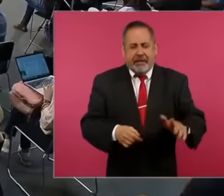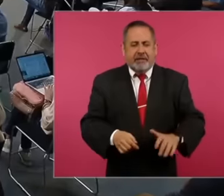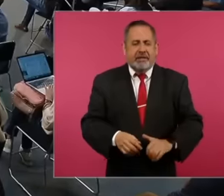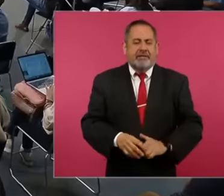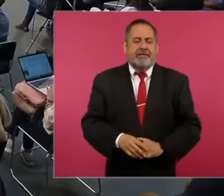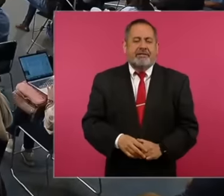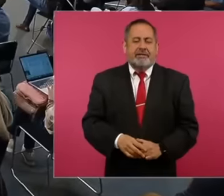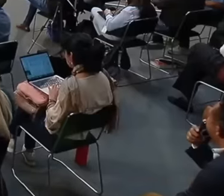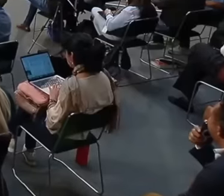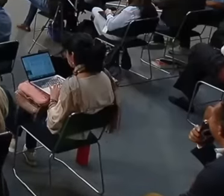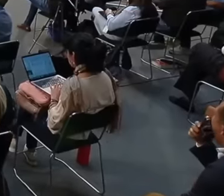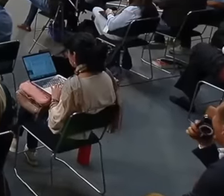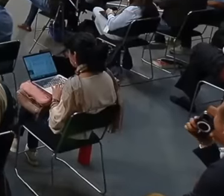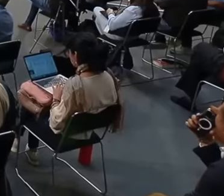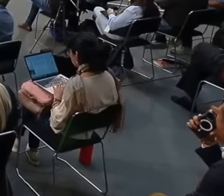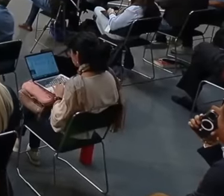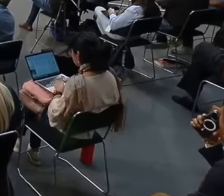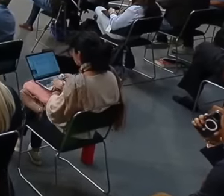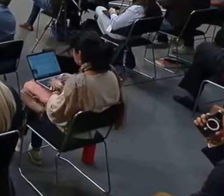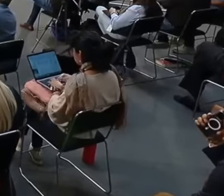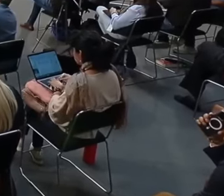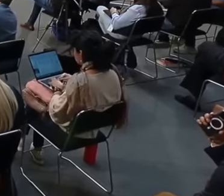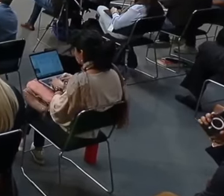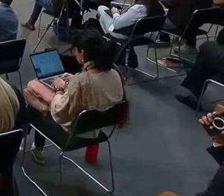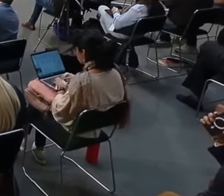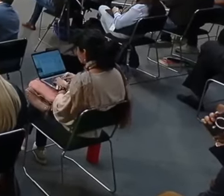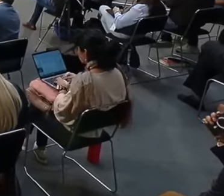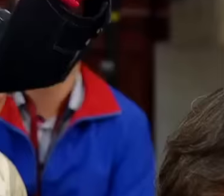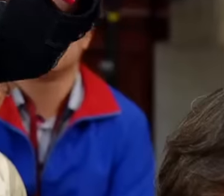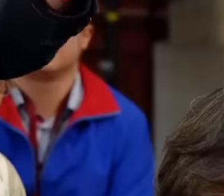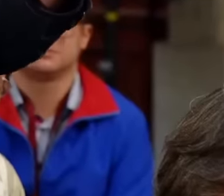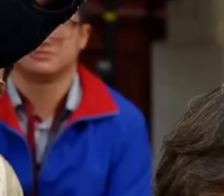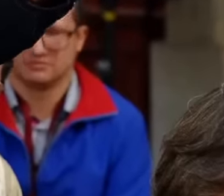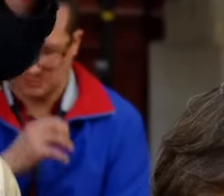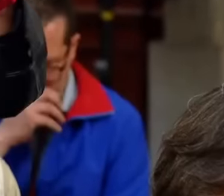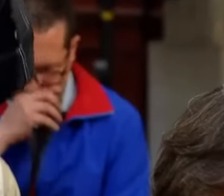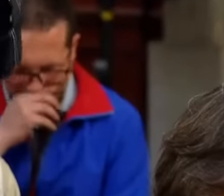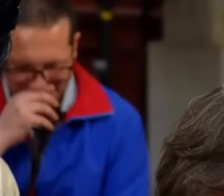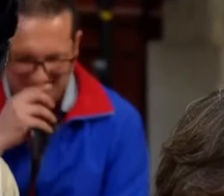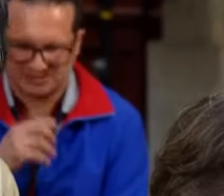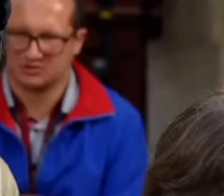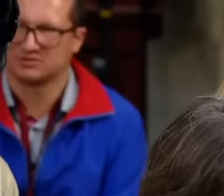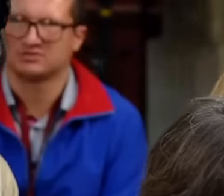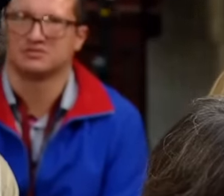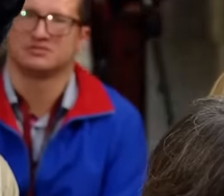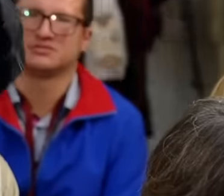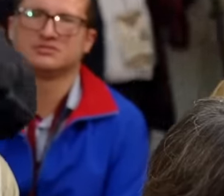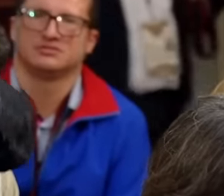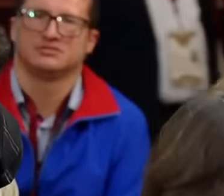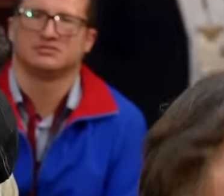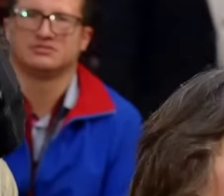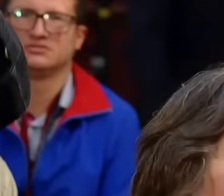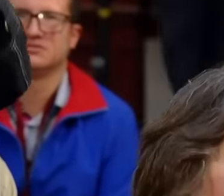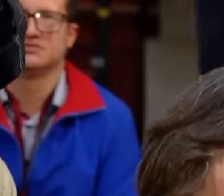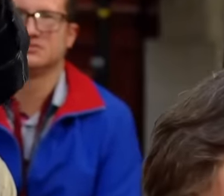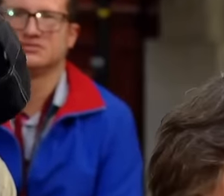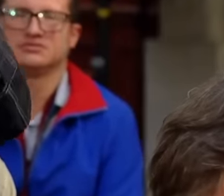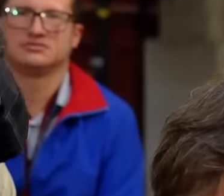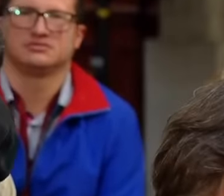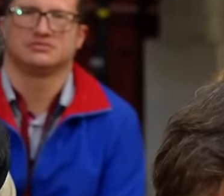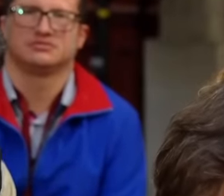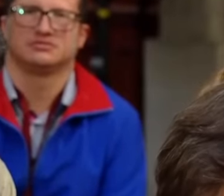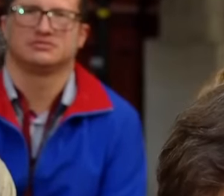dijo en las redes sociales que bueno, que él nunca se ha quedado callado, precisamente por la imagen que ha puesto de